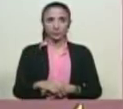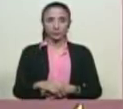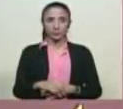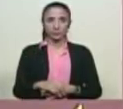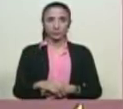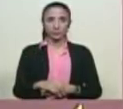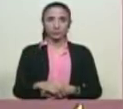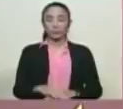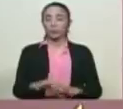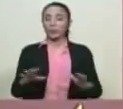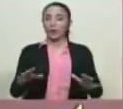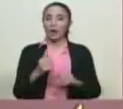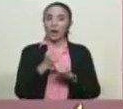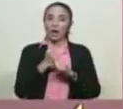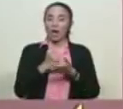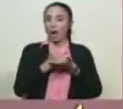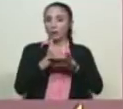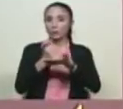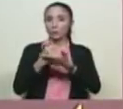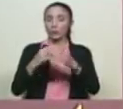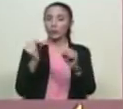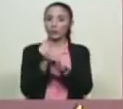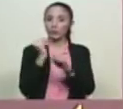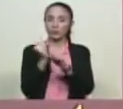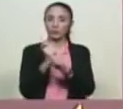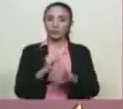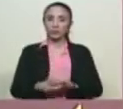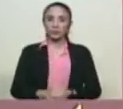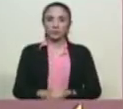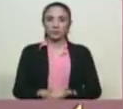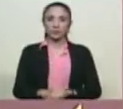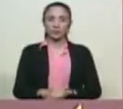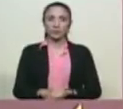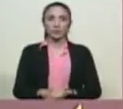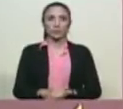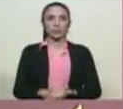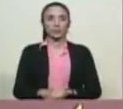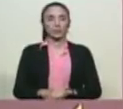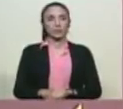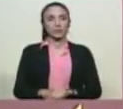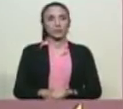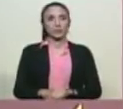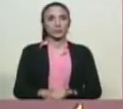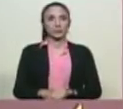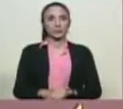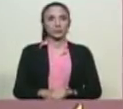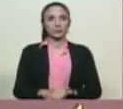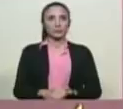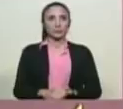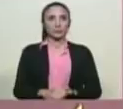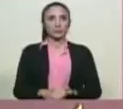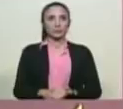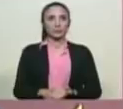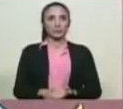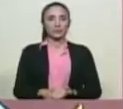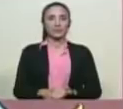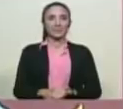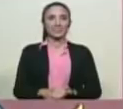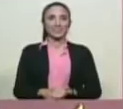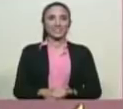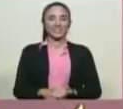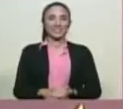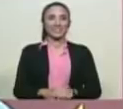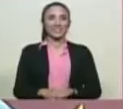beneficios laborales, salariales, de los bonos, las primas. El módulo de la